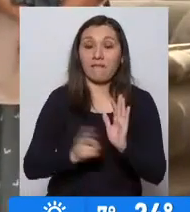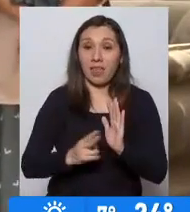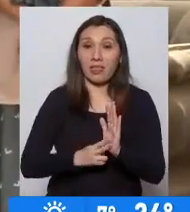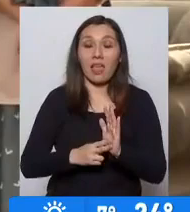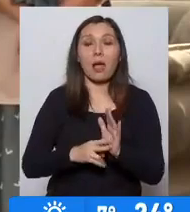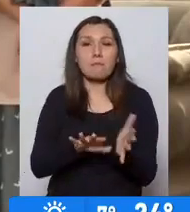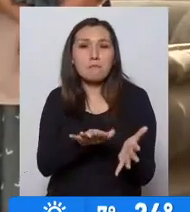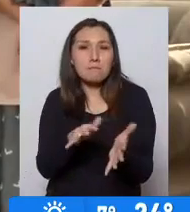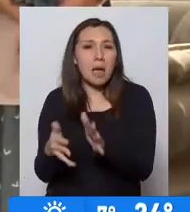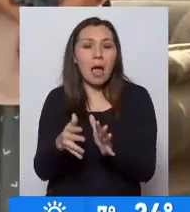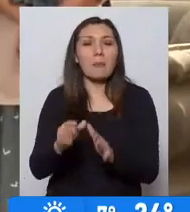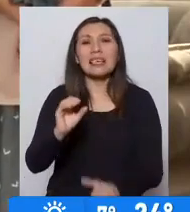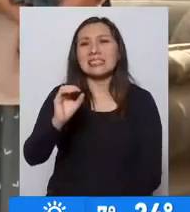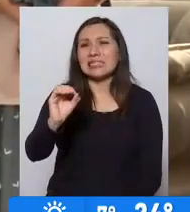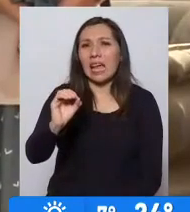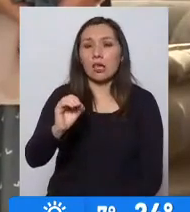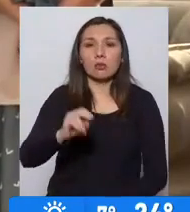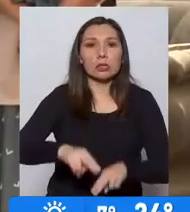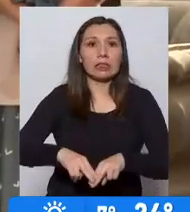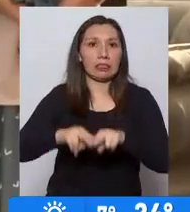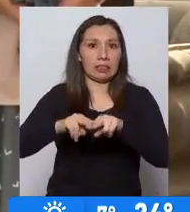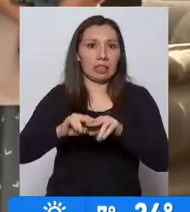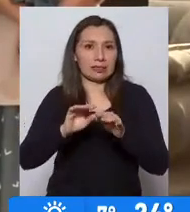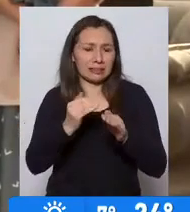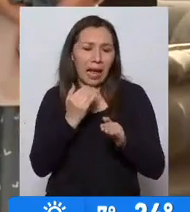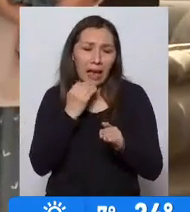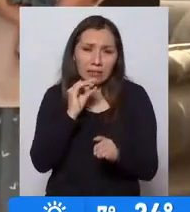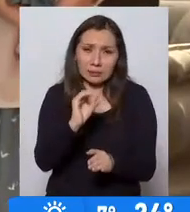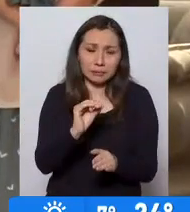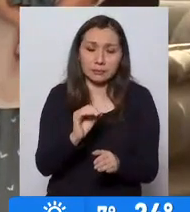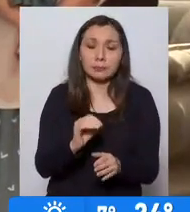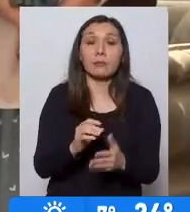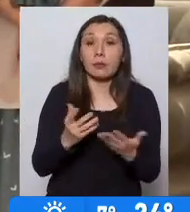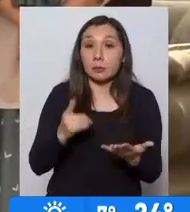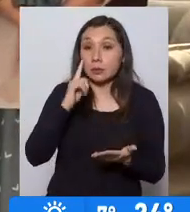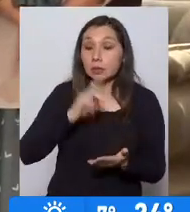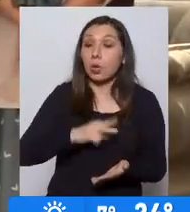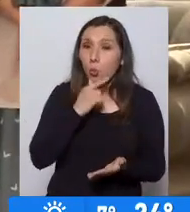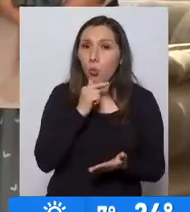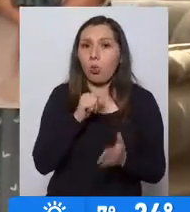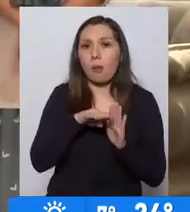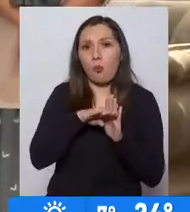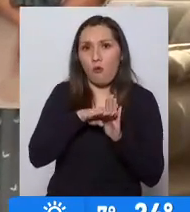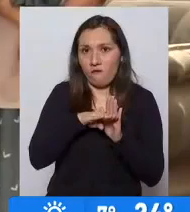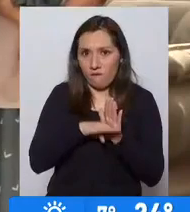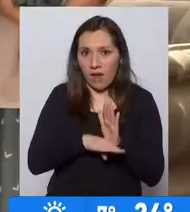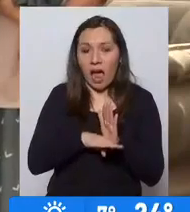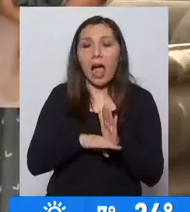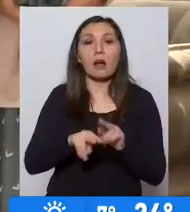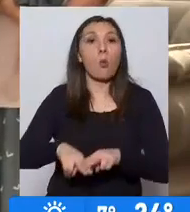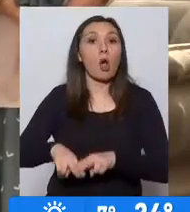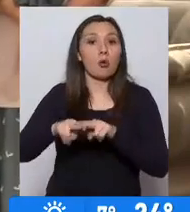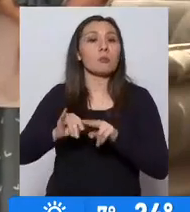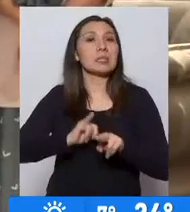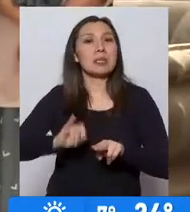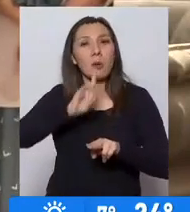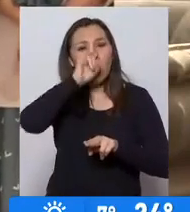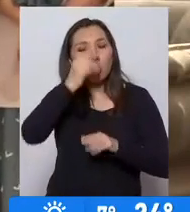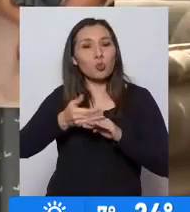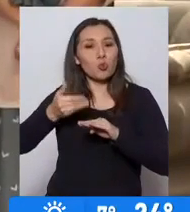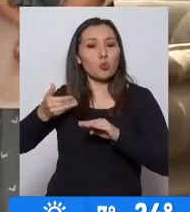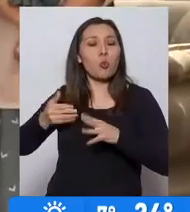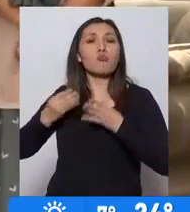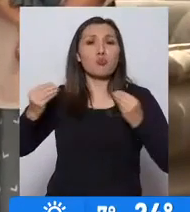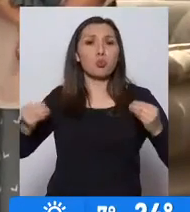va a ser muy cercana a cero, lo cual, sin duda, es mucho menor que la tasa que están pagando